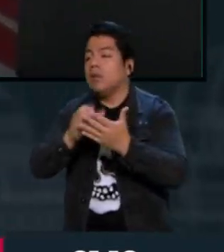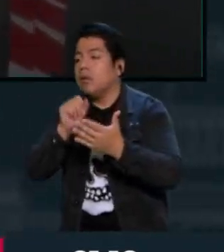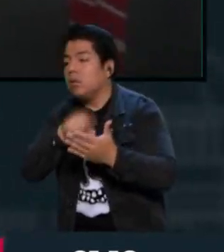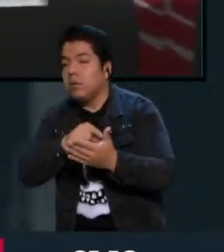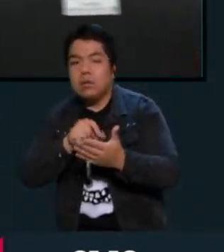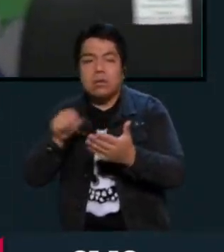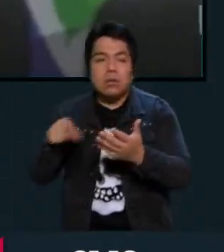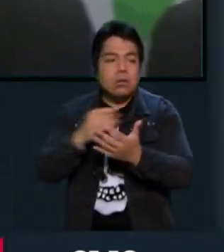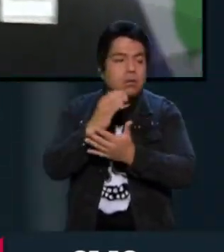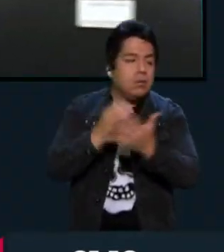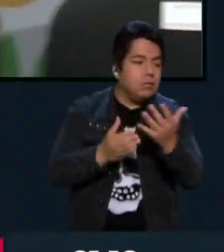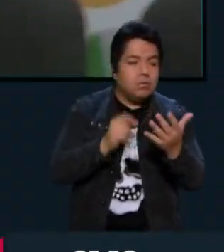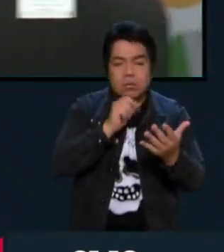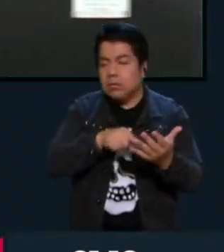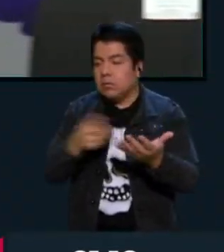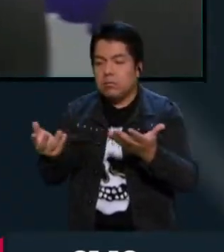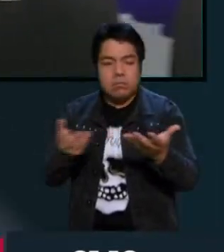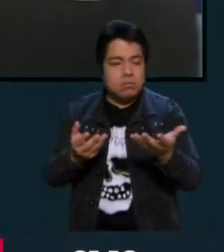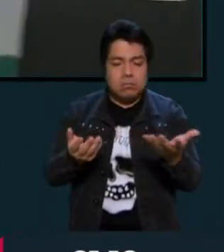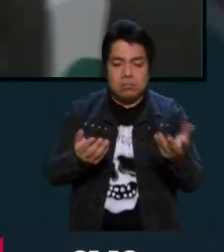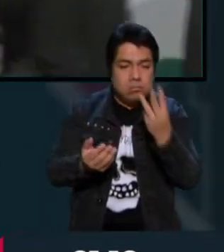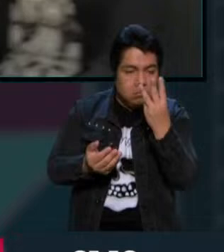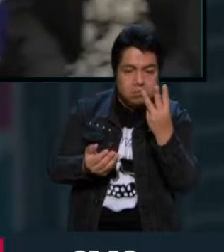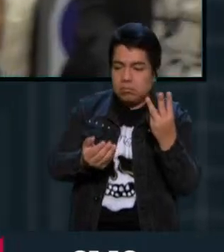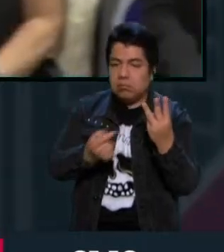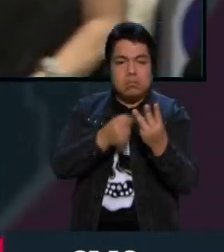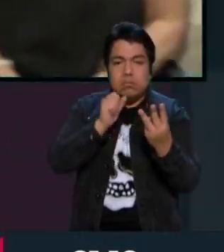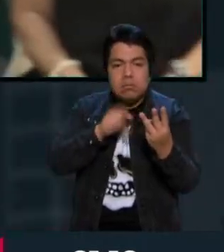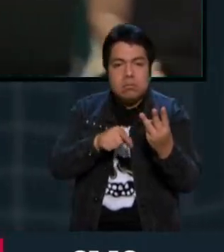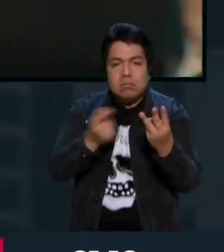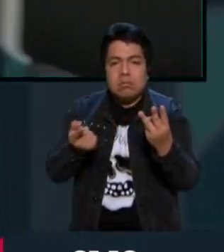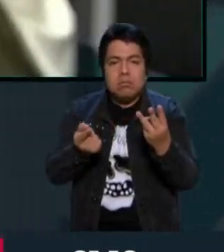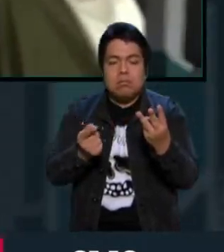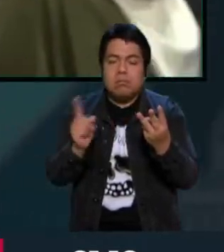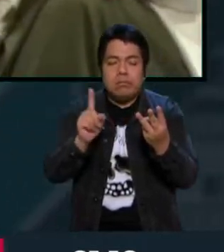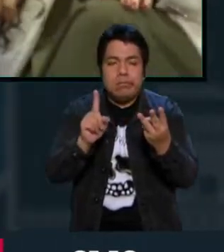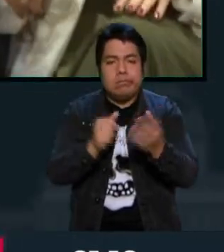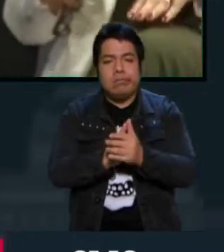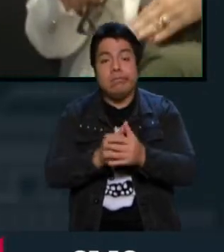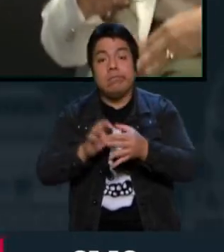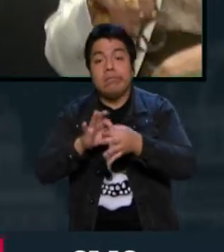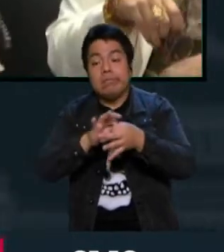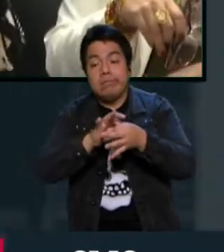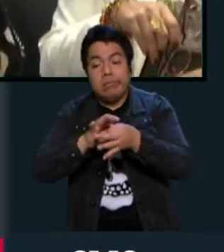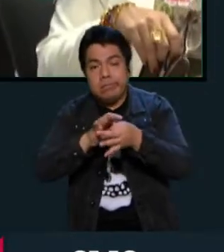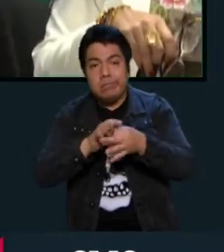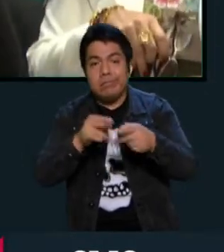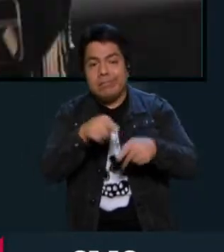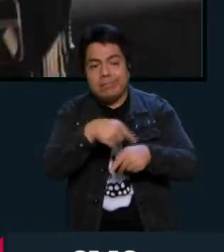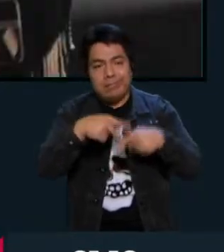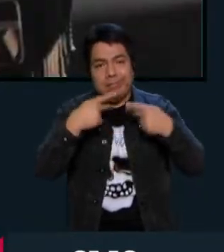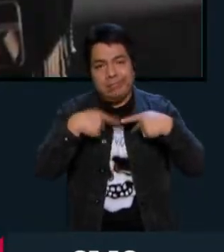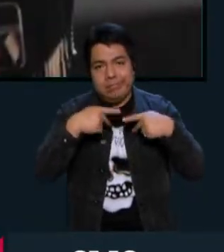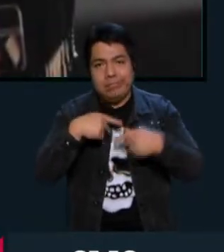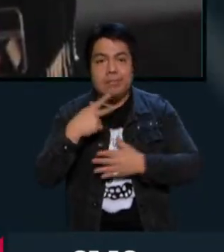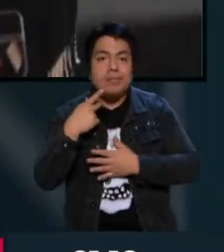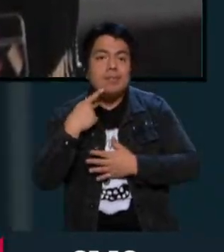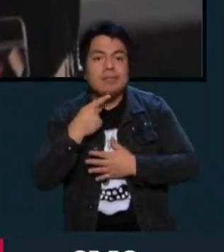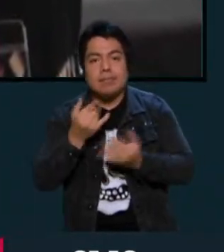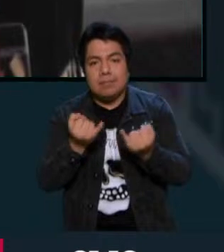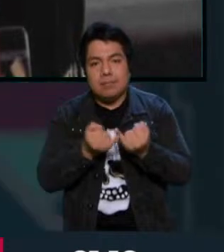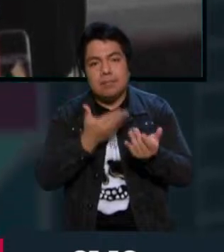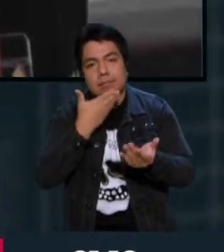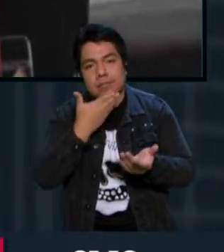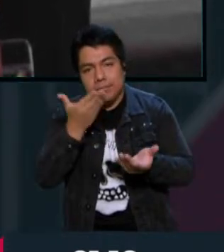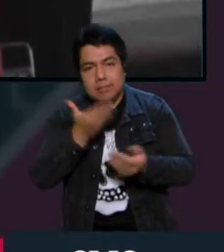misma cosa y pues se nos triplica, ¿me explico? Entonces, ¿de qué depende la articulación? De la voluntad política y de una costumbre